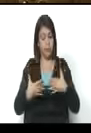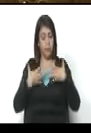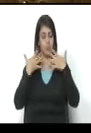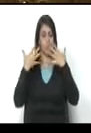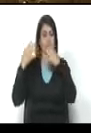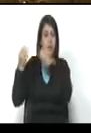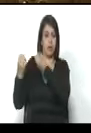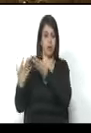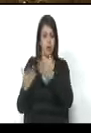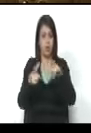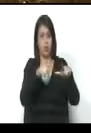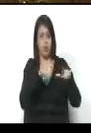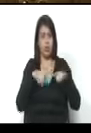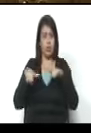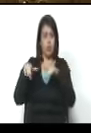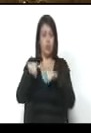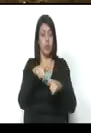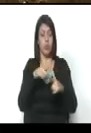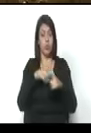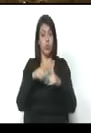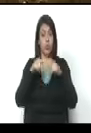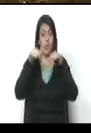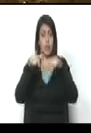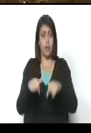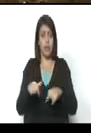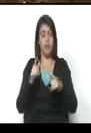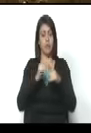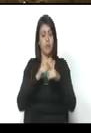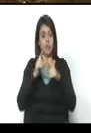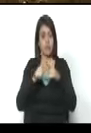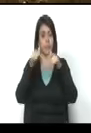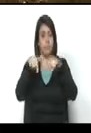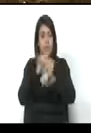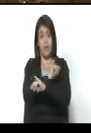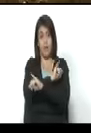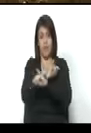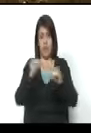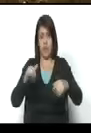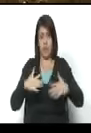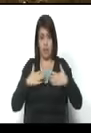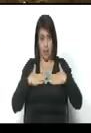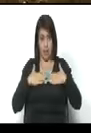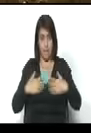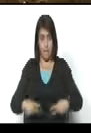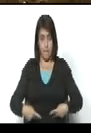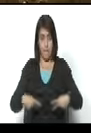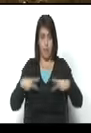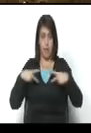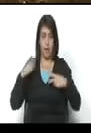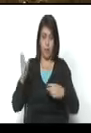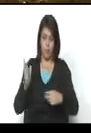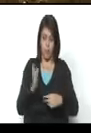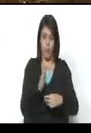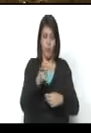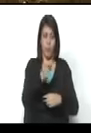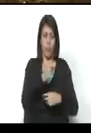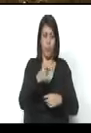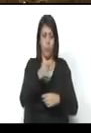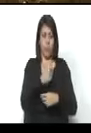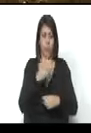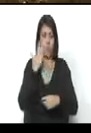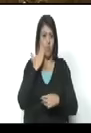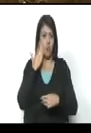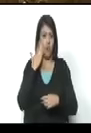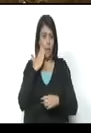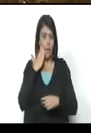lugar y entonces, solamente entonces, al fin de mi vida, yo vendría a buscarte, mamá